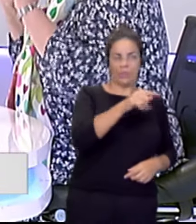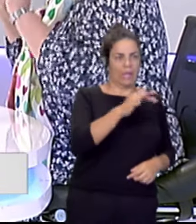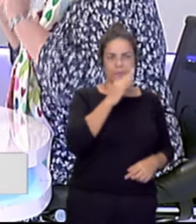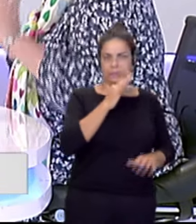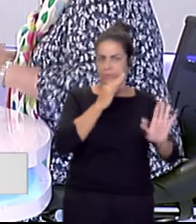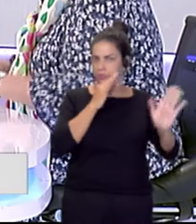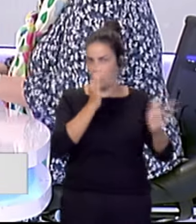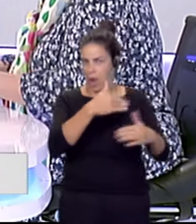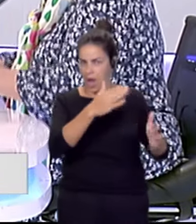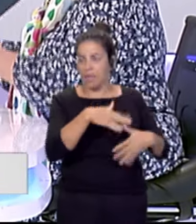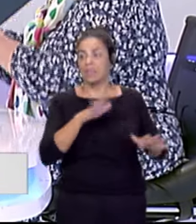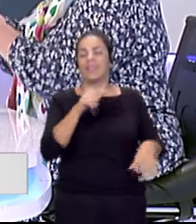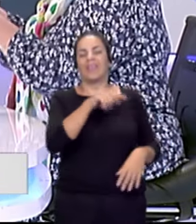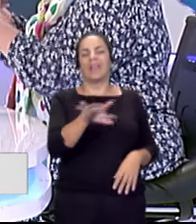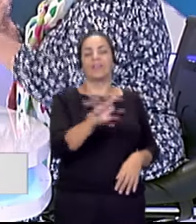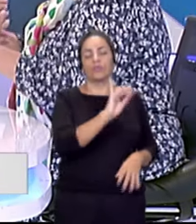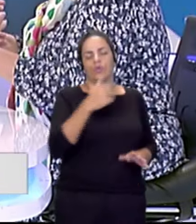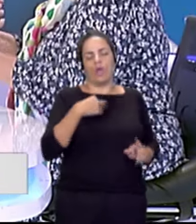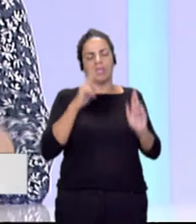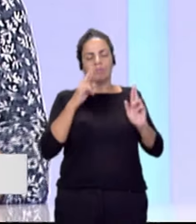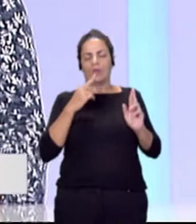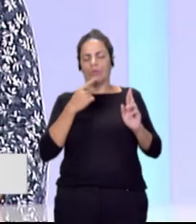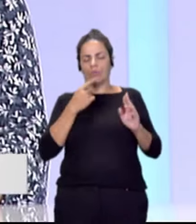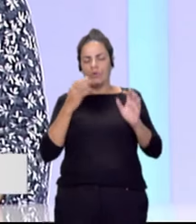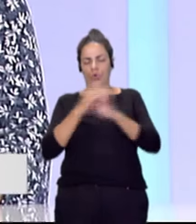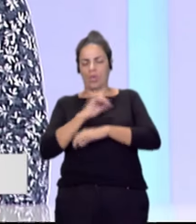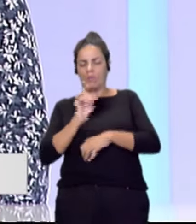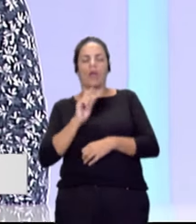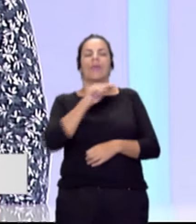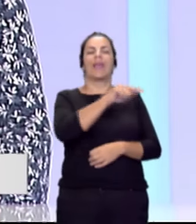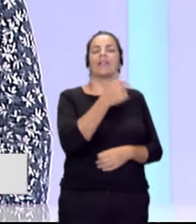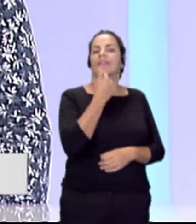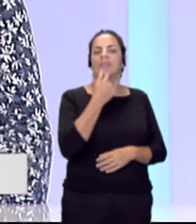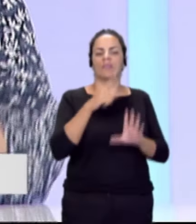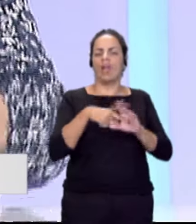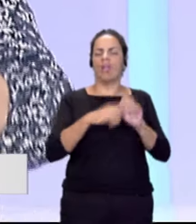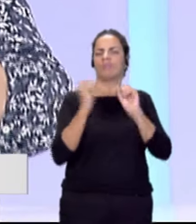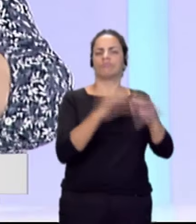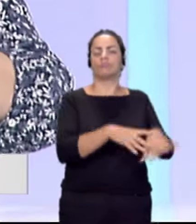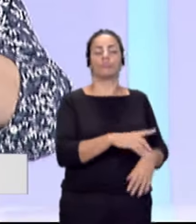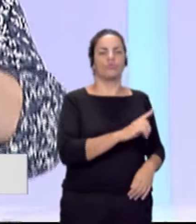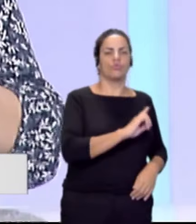no equivocarme en ninguna palabra, en el no dimitir, porque él consideraba,